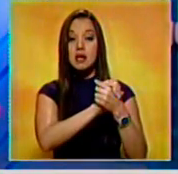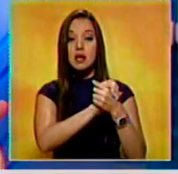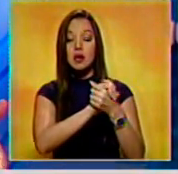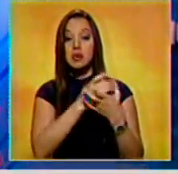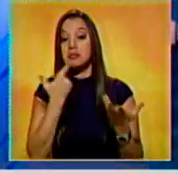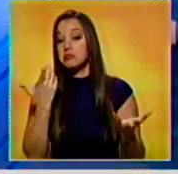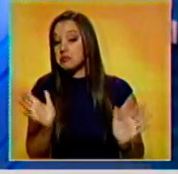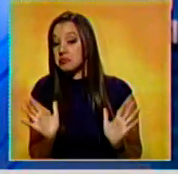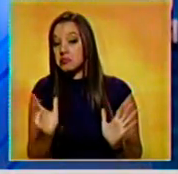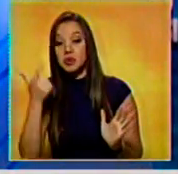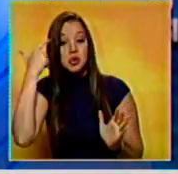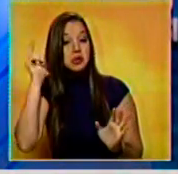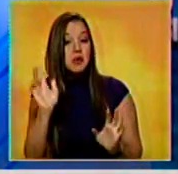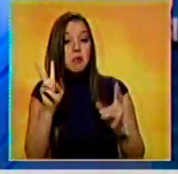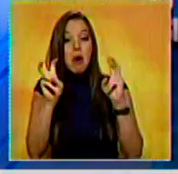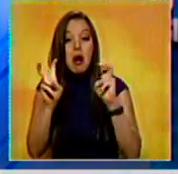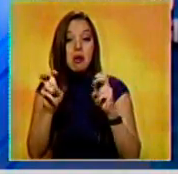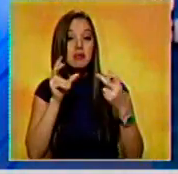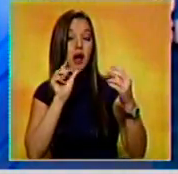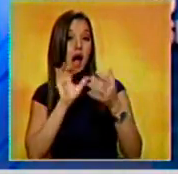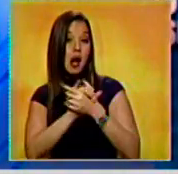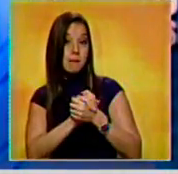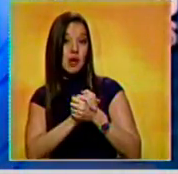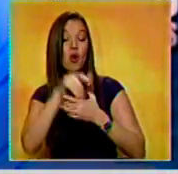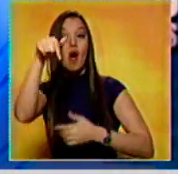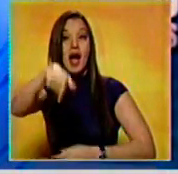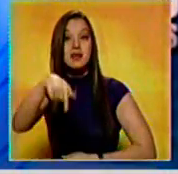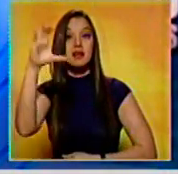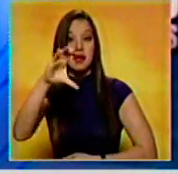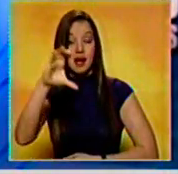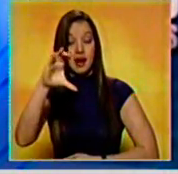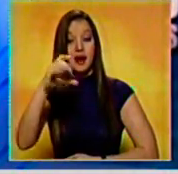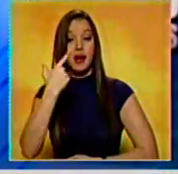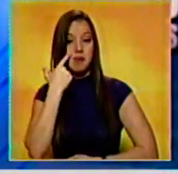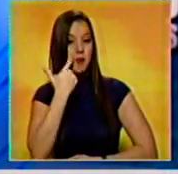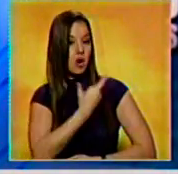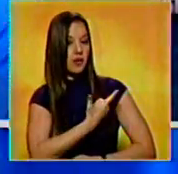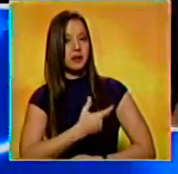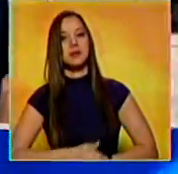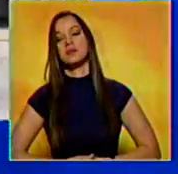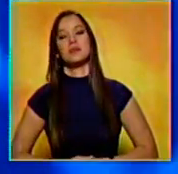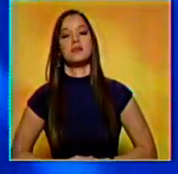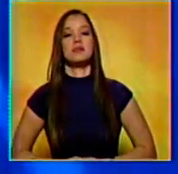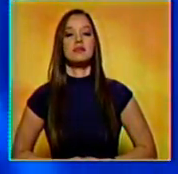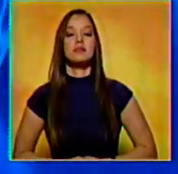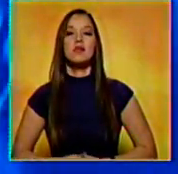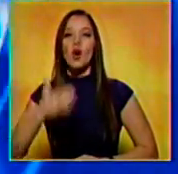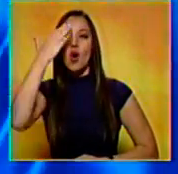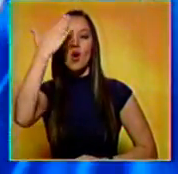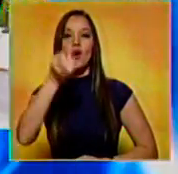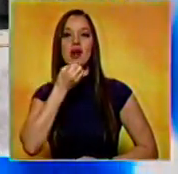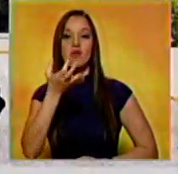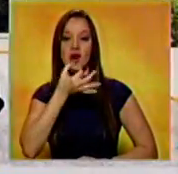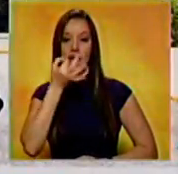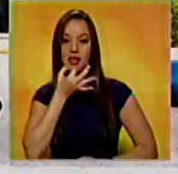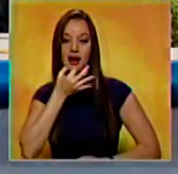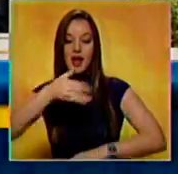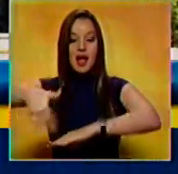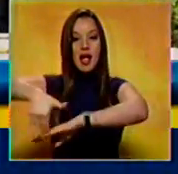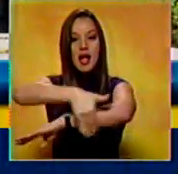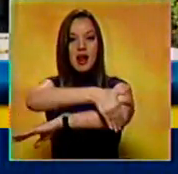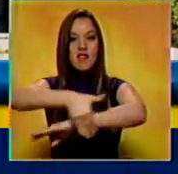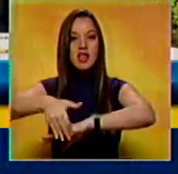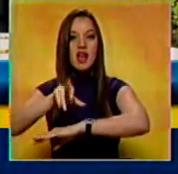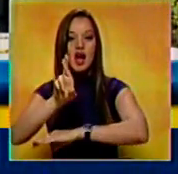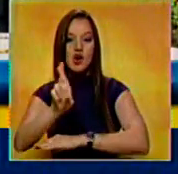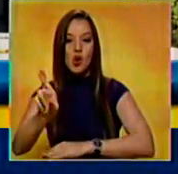entre comillas la palabra amigo en la urbanización El Marqués aquí en Caracas. Gustavo Gómez Morón nos cuenta más. Hola, buenas tardes. En la avenida Rómulo Gallegos, a la